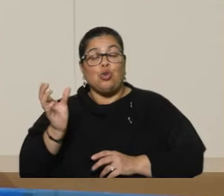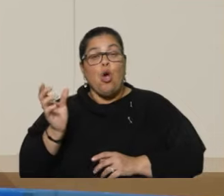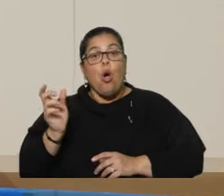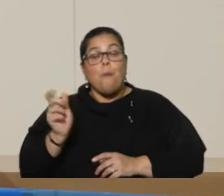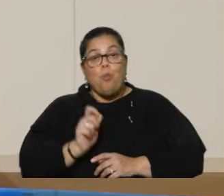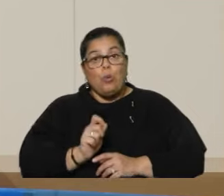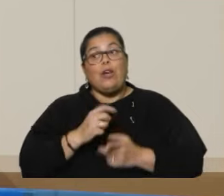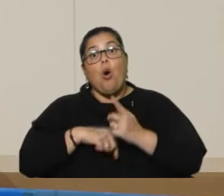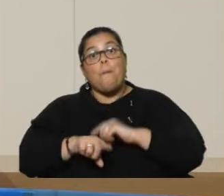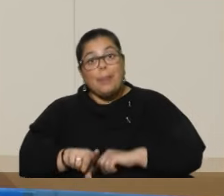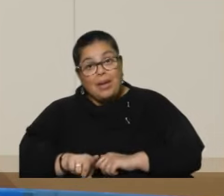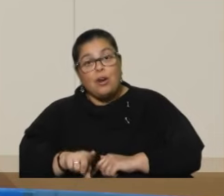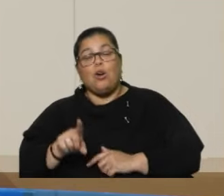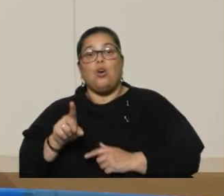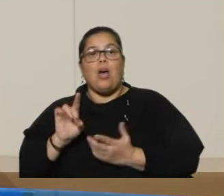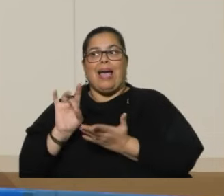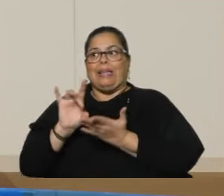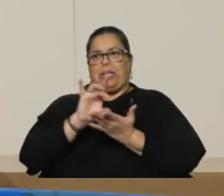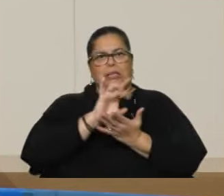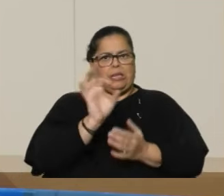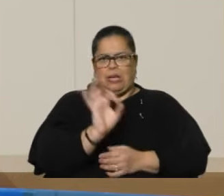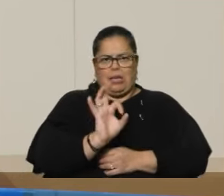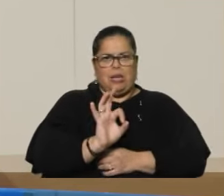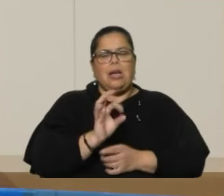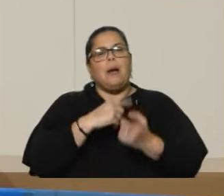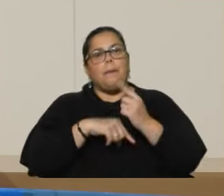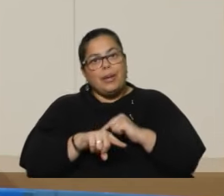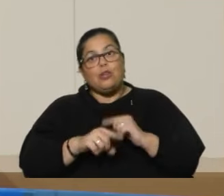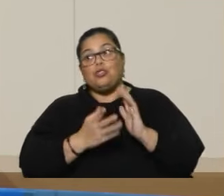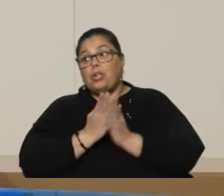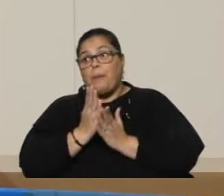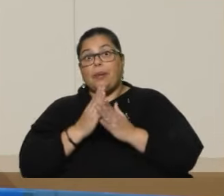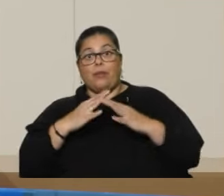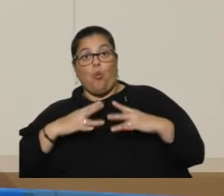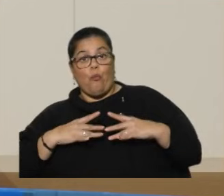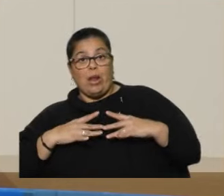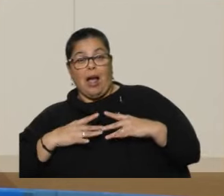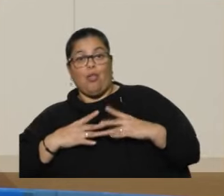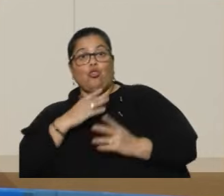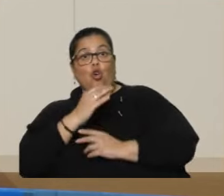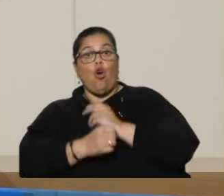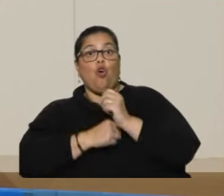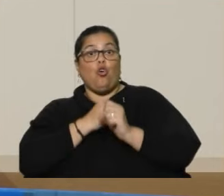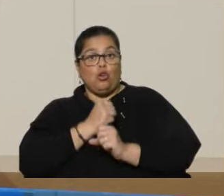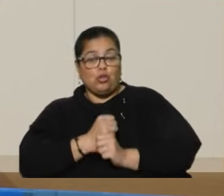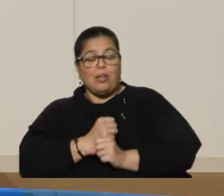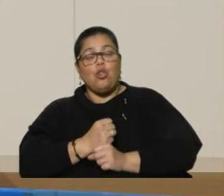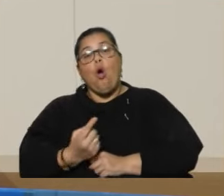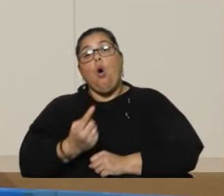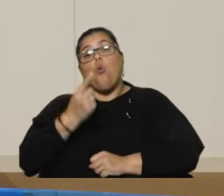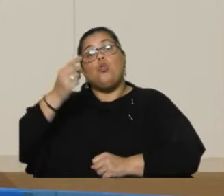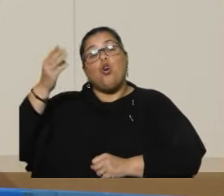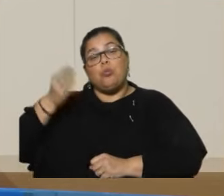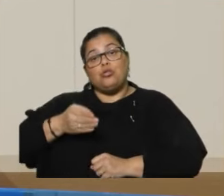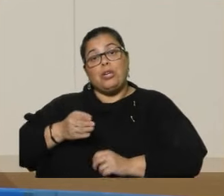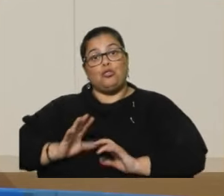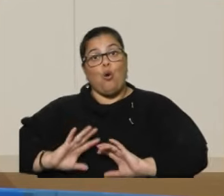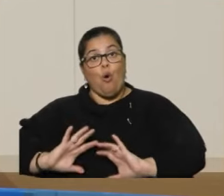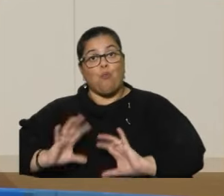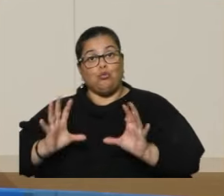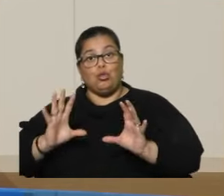se retiran cerca de un 4 o 5% de los funcionarios públicos, que una fracción del 1% de esos funcionarios no la